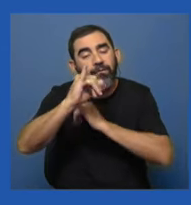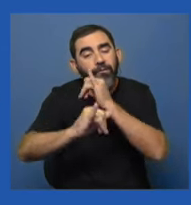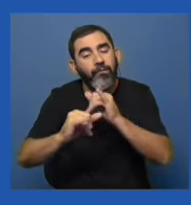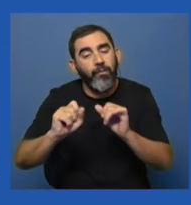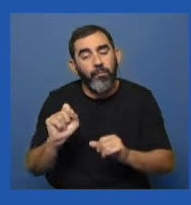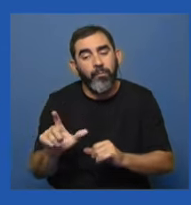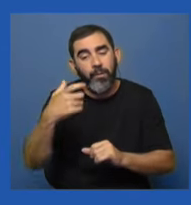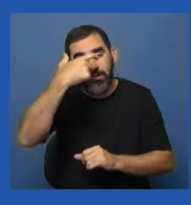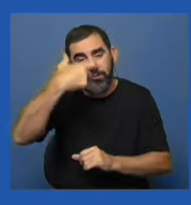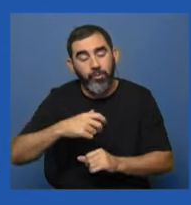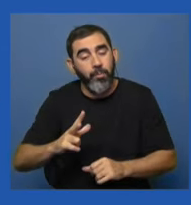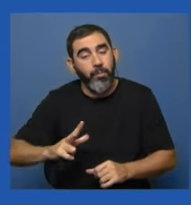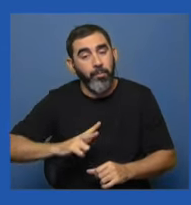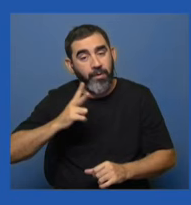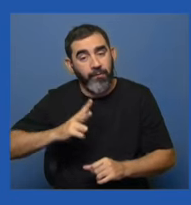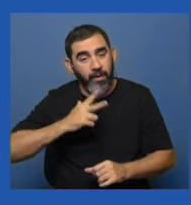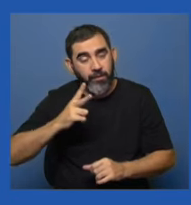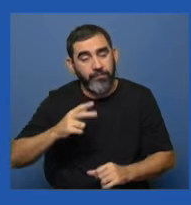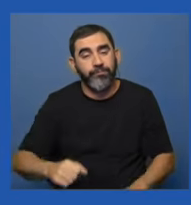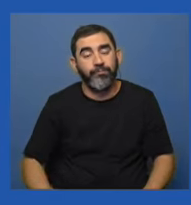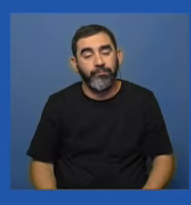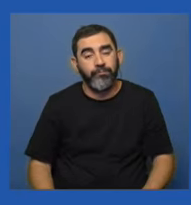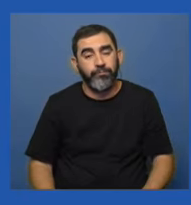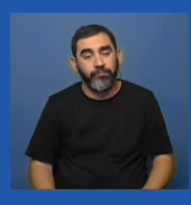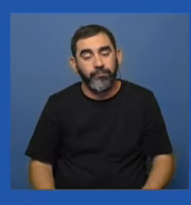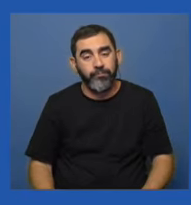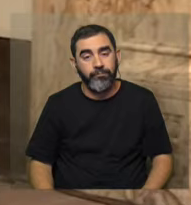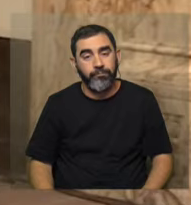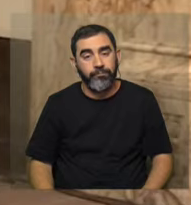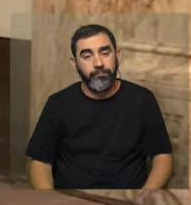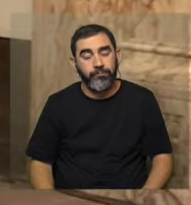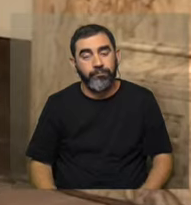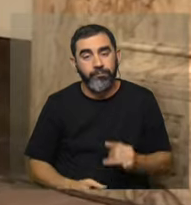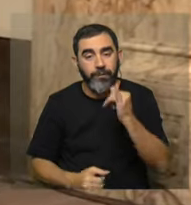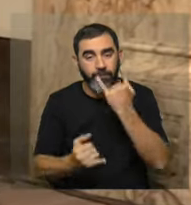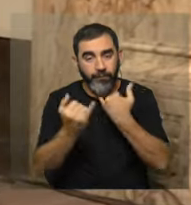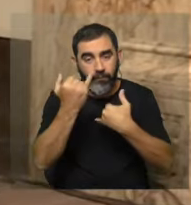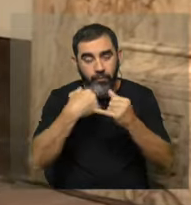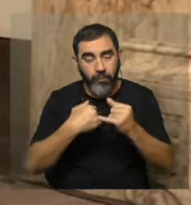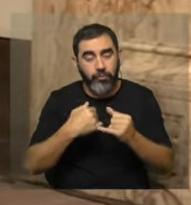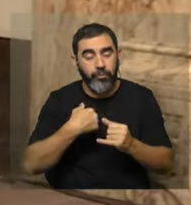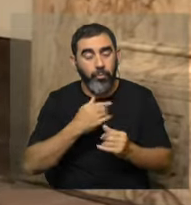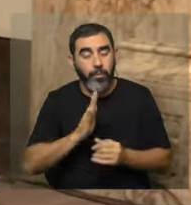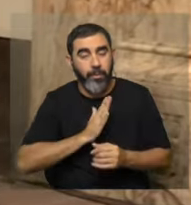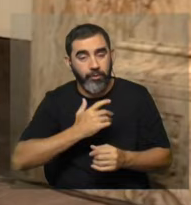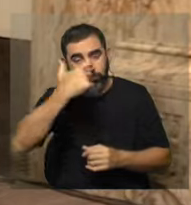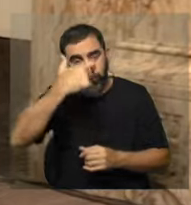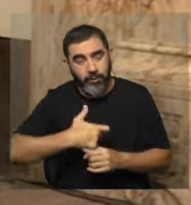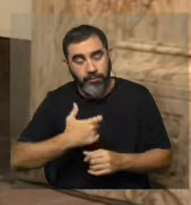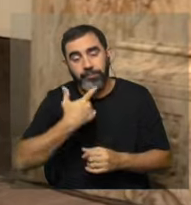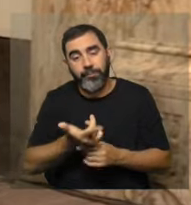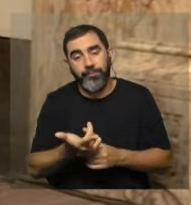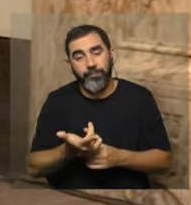propia de cliente privada y que y confidencial es decir información de sus datos personales como